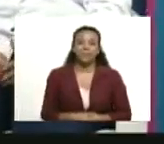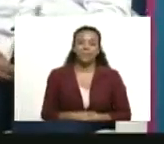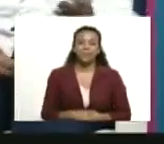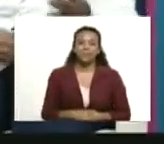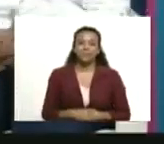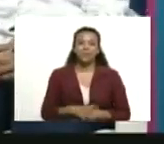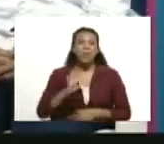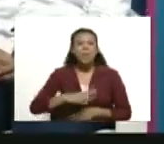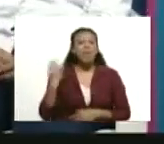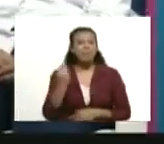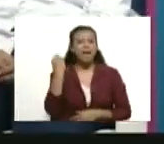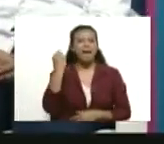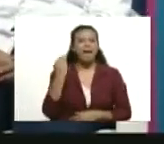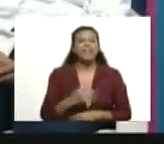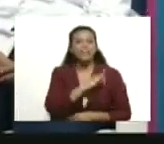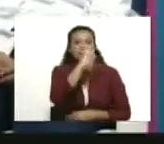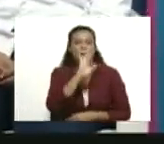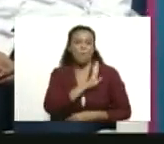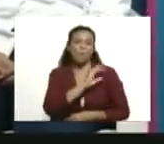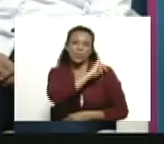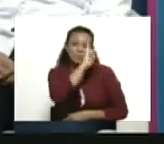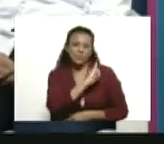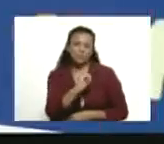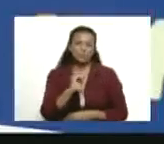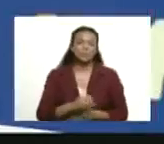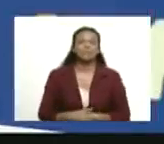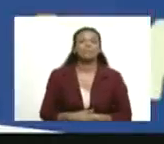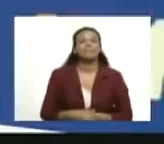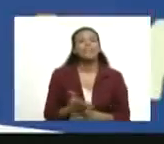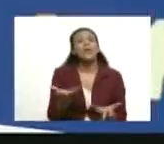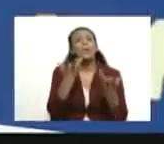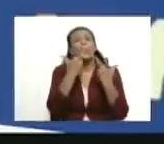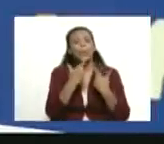¿Cómo estáis? Mira, Elsie, pero